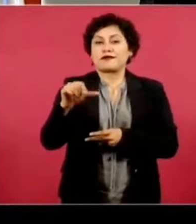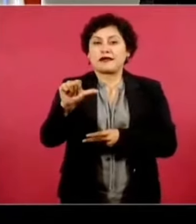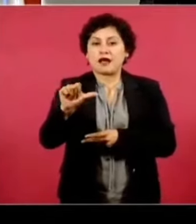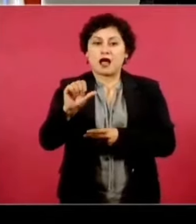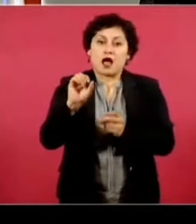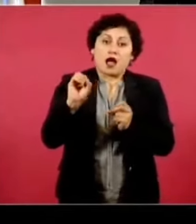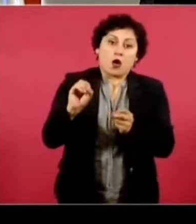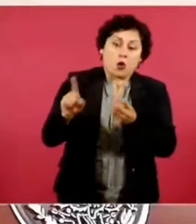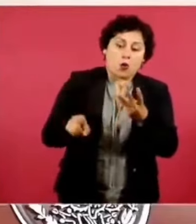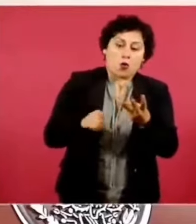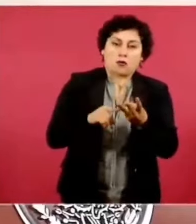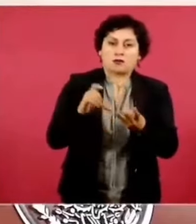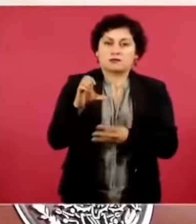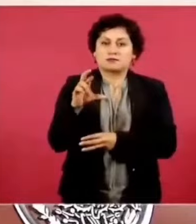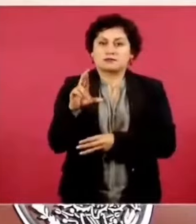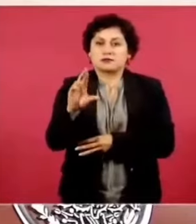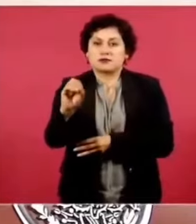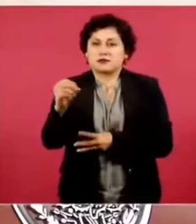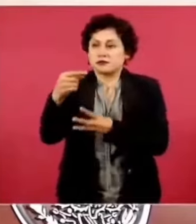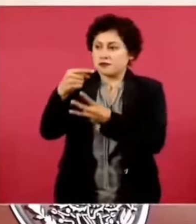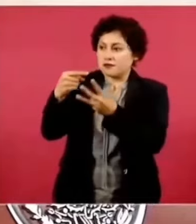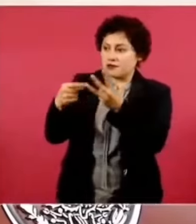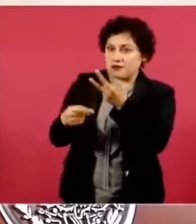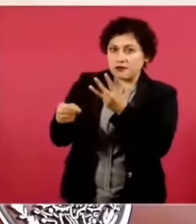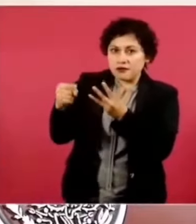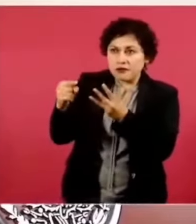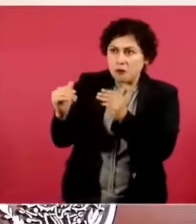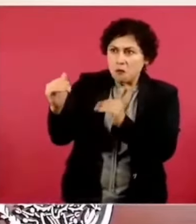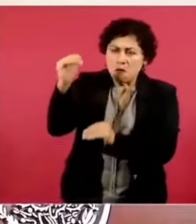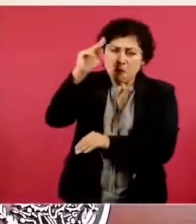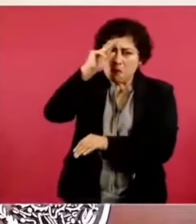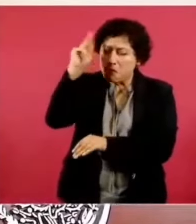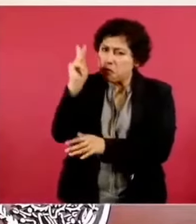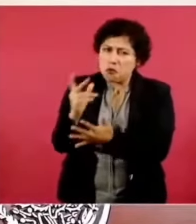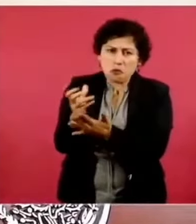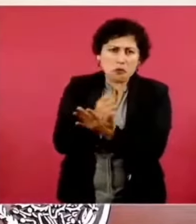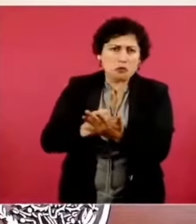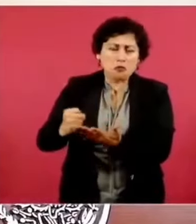O sea, hay sus niveles,